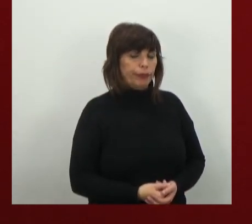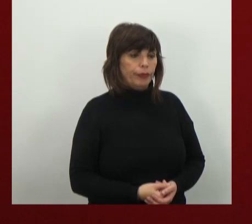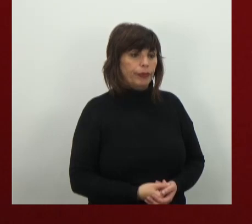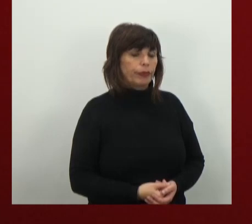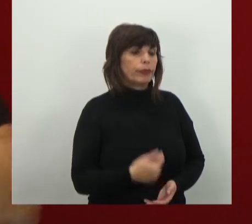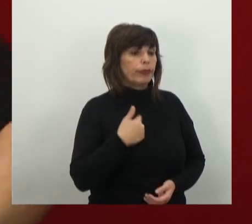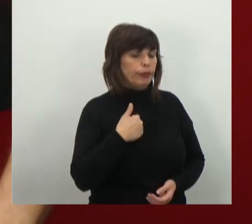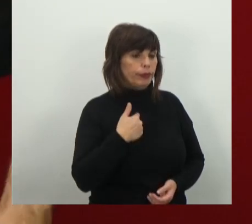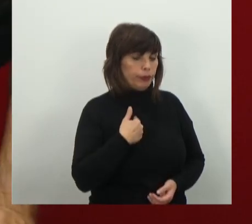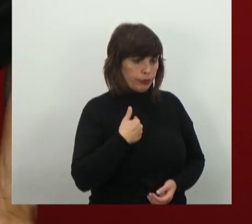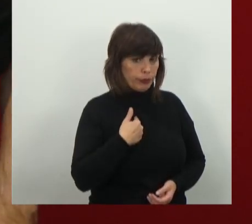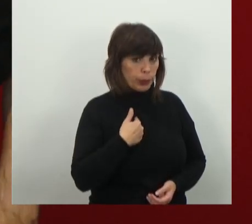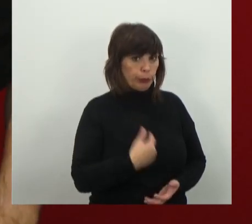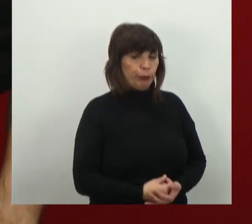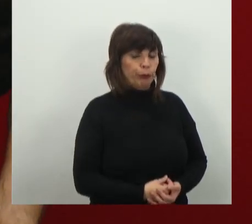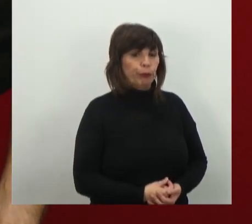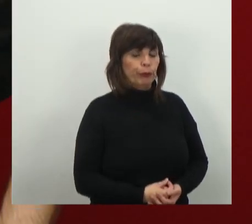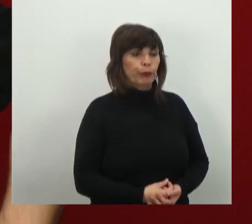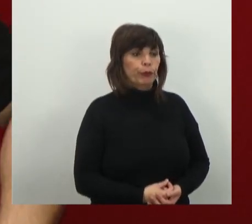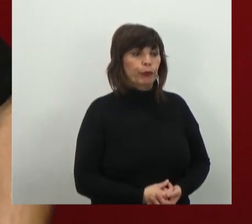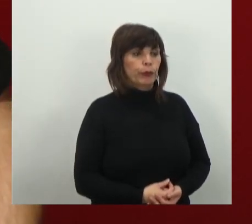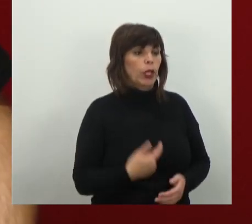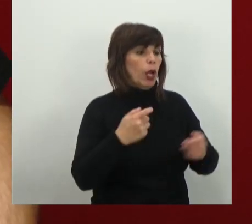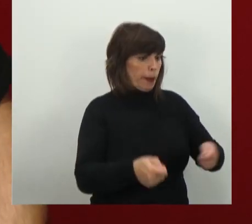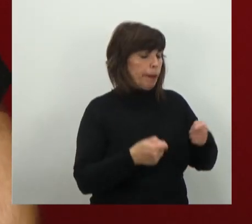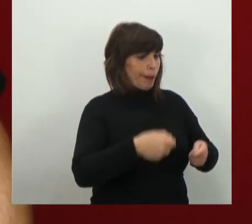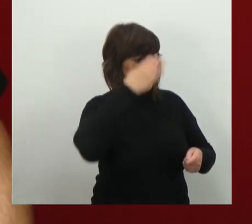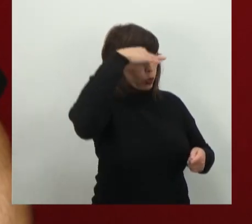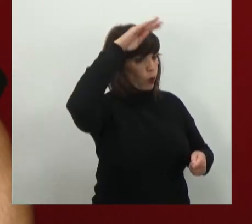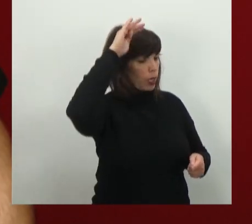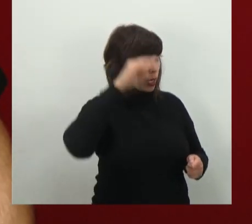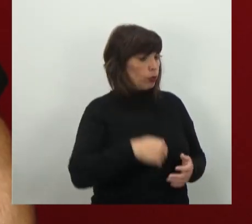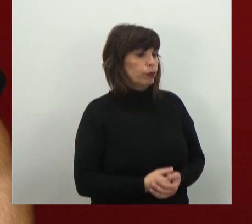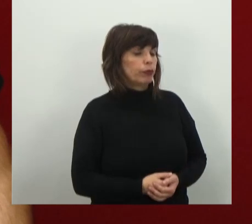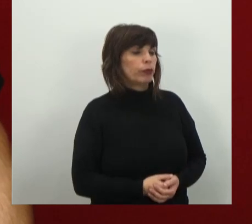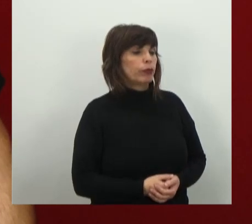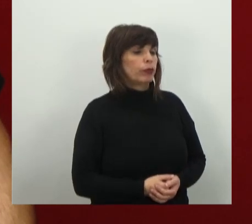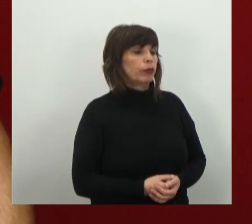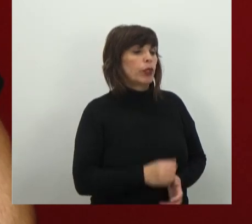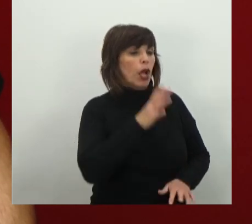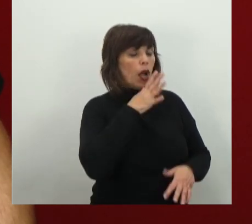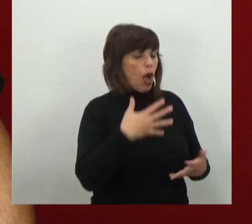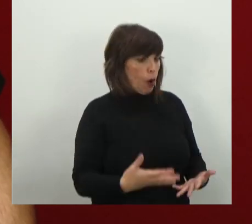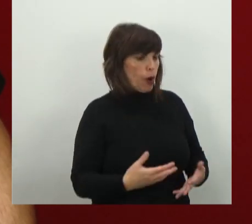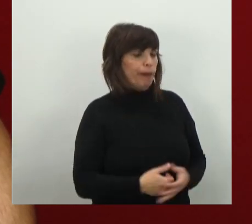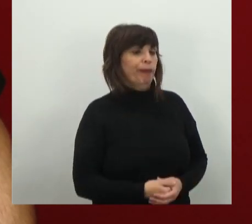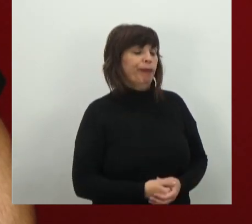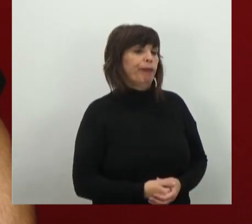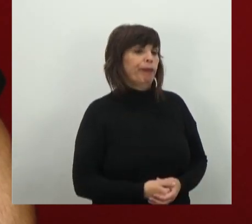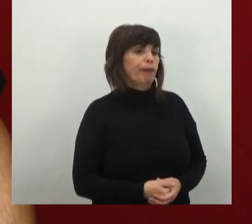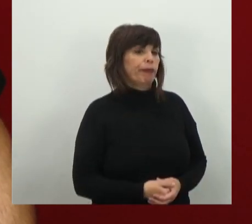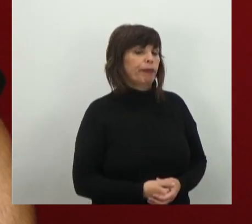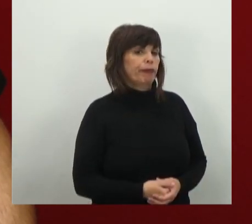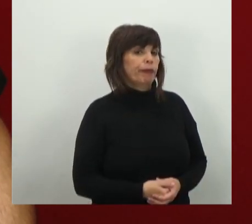Yo como persona, como pastor Juan Cano, en este momento,